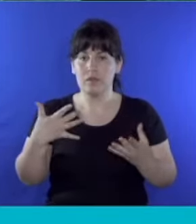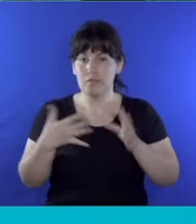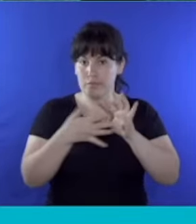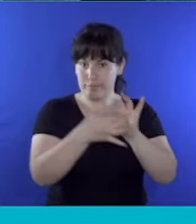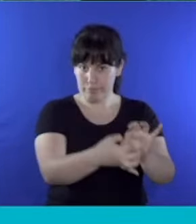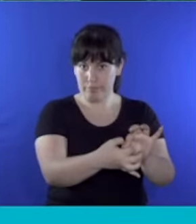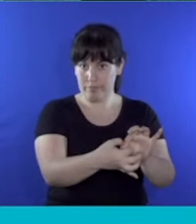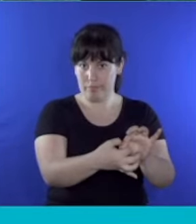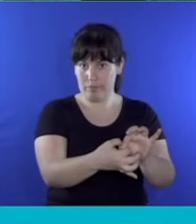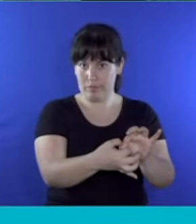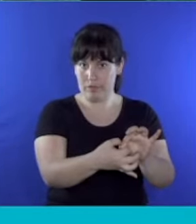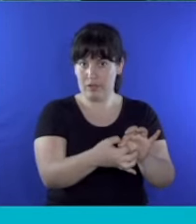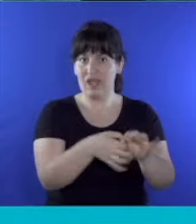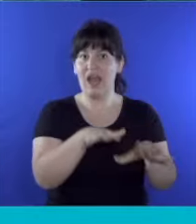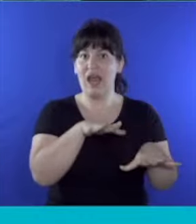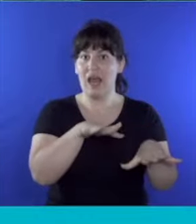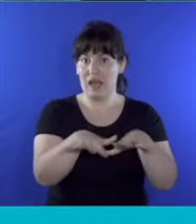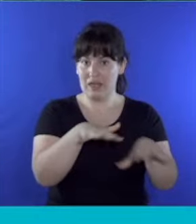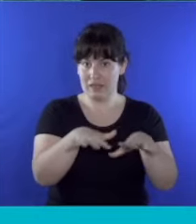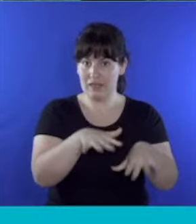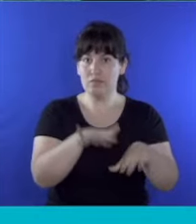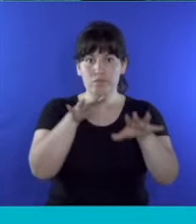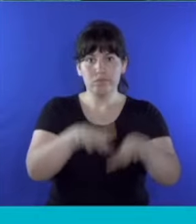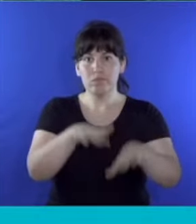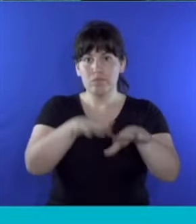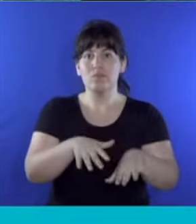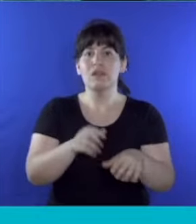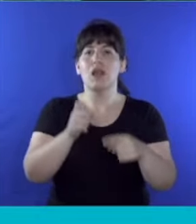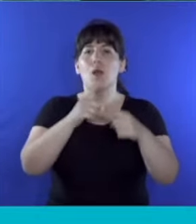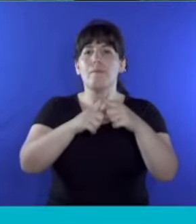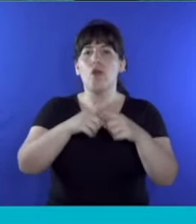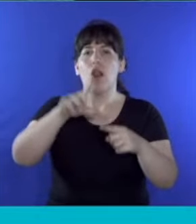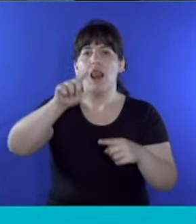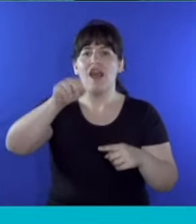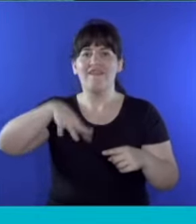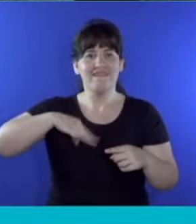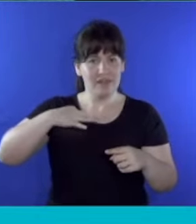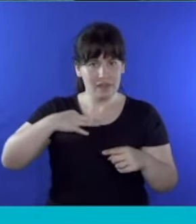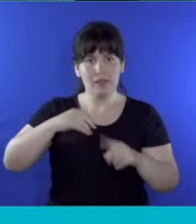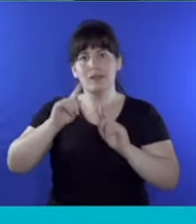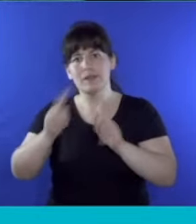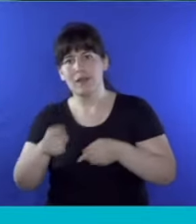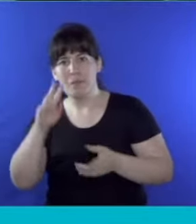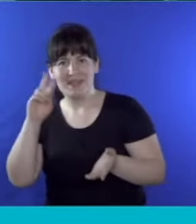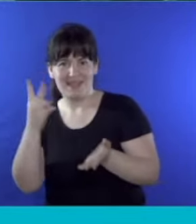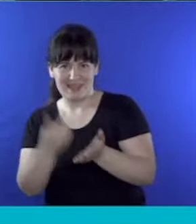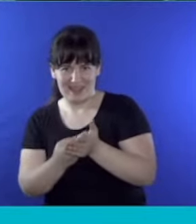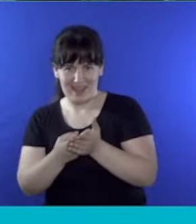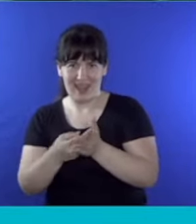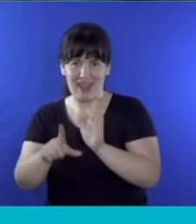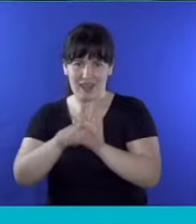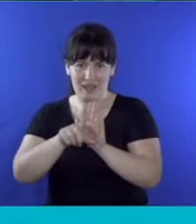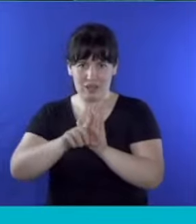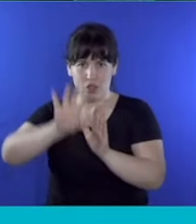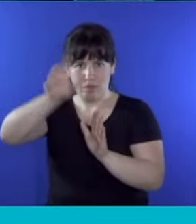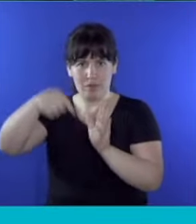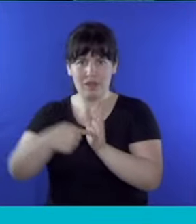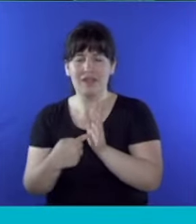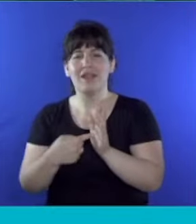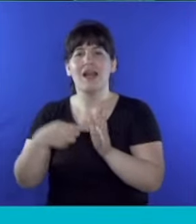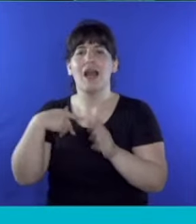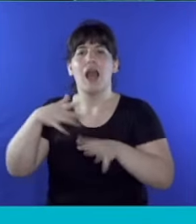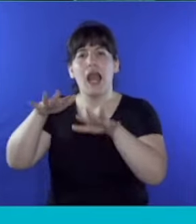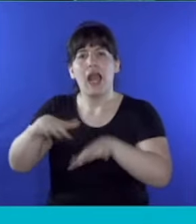y a las actividades de Marcha por la Vida y en segundo lugar la declaración de interés legislativo y provincial a la campaña Alumbra la